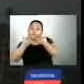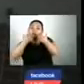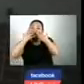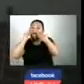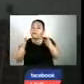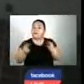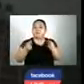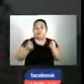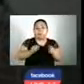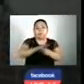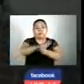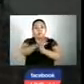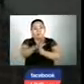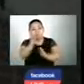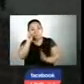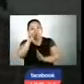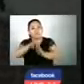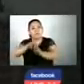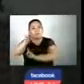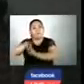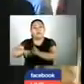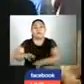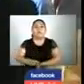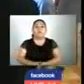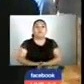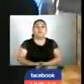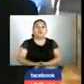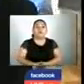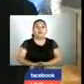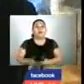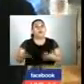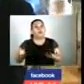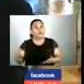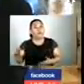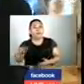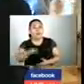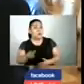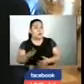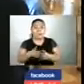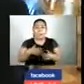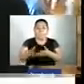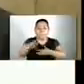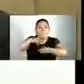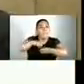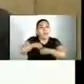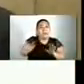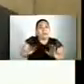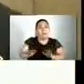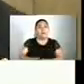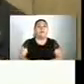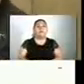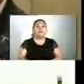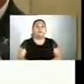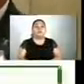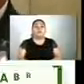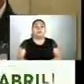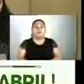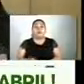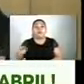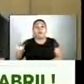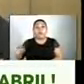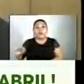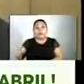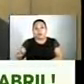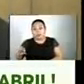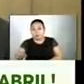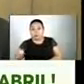detectar el virus del COVID-19 entre la población, aún siendo asintomáticos. Una muestra pasando por lo que es la